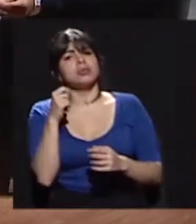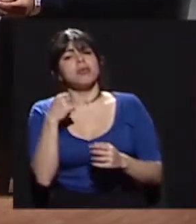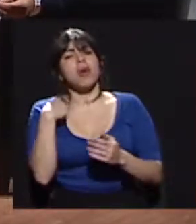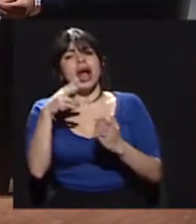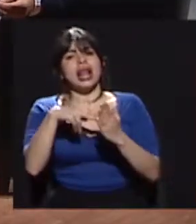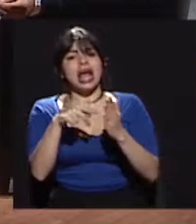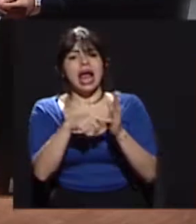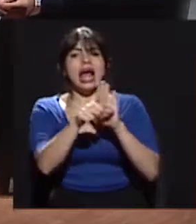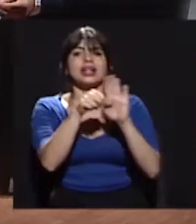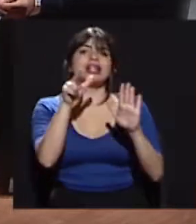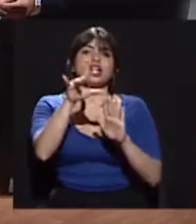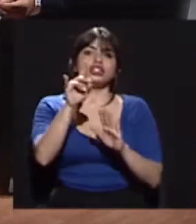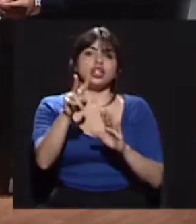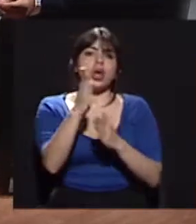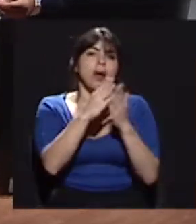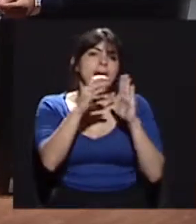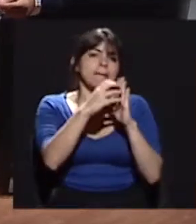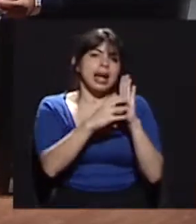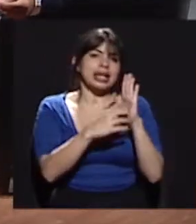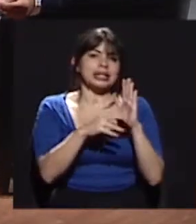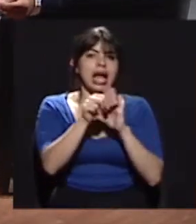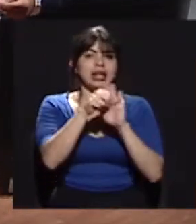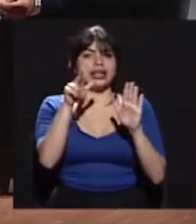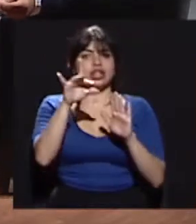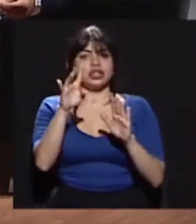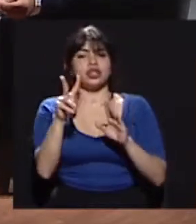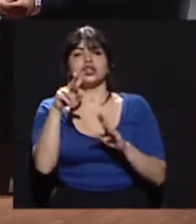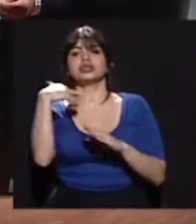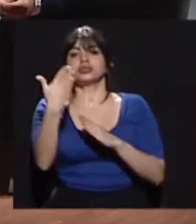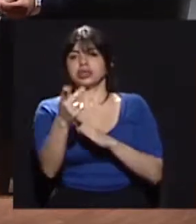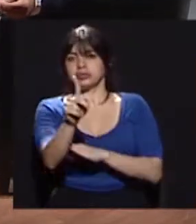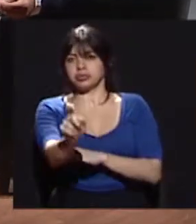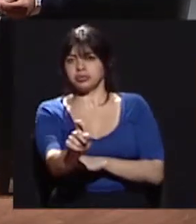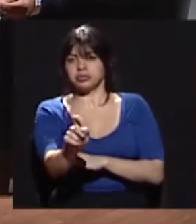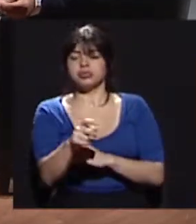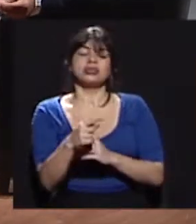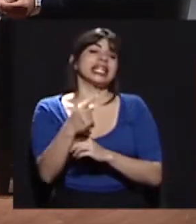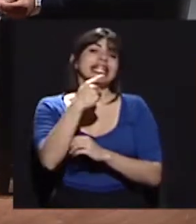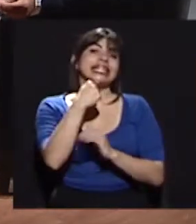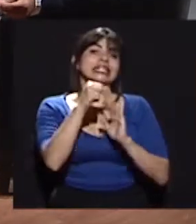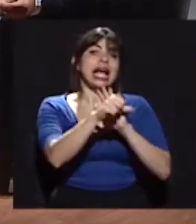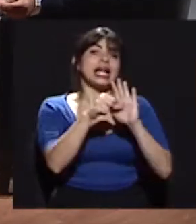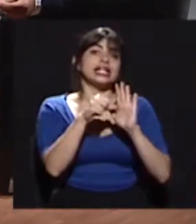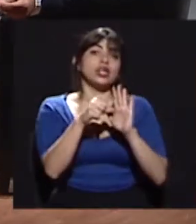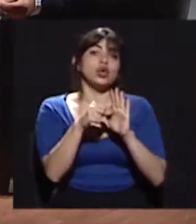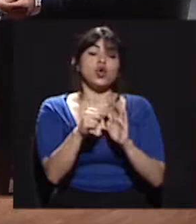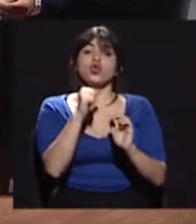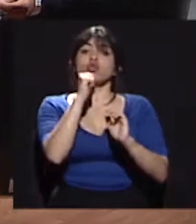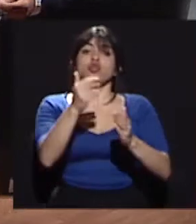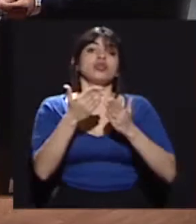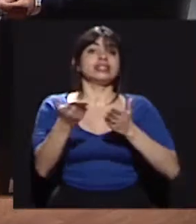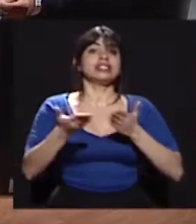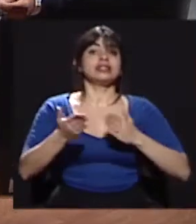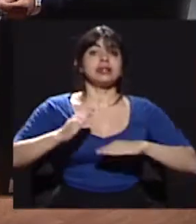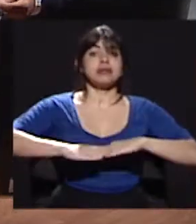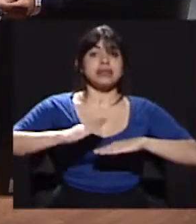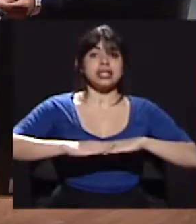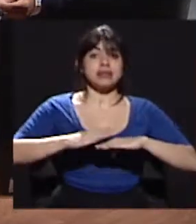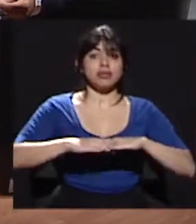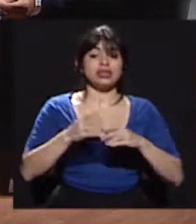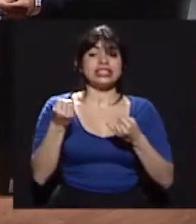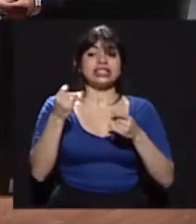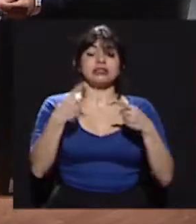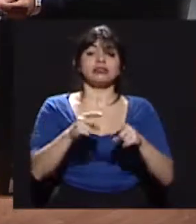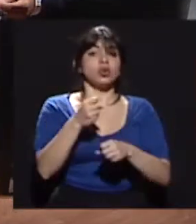382 unas partes de artículo 382 y después de plantea una pregunta dice el artículo la no prestación de servicios mínimos en el caso de